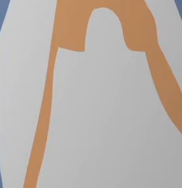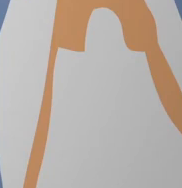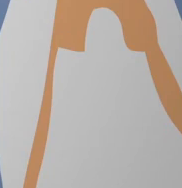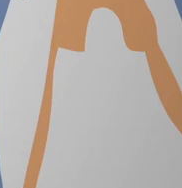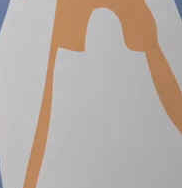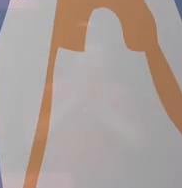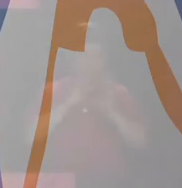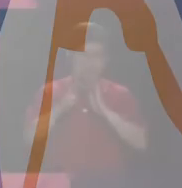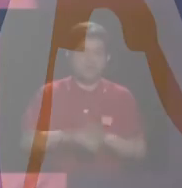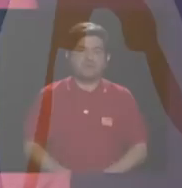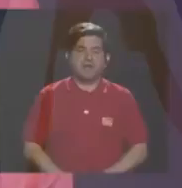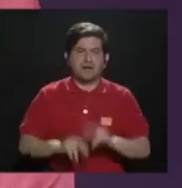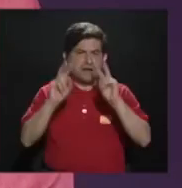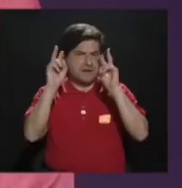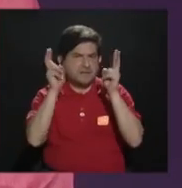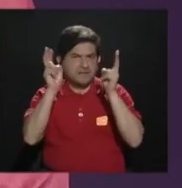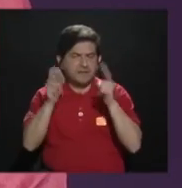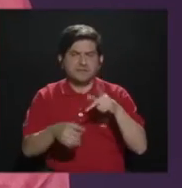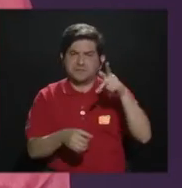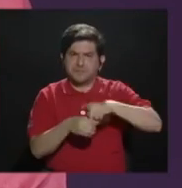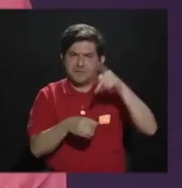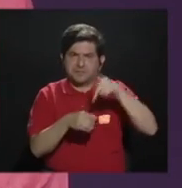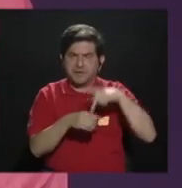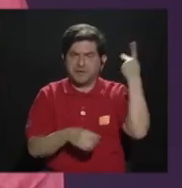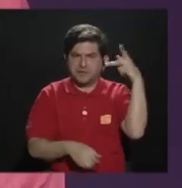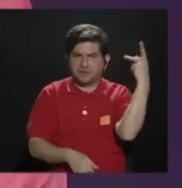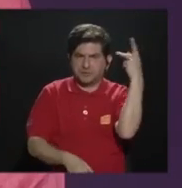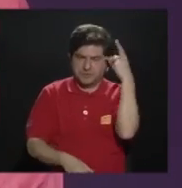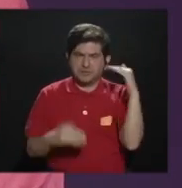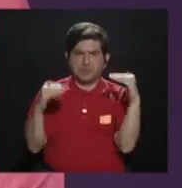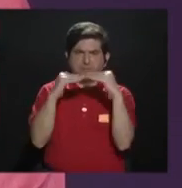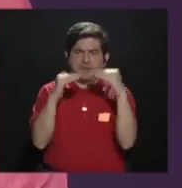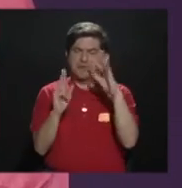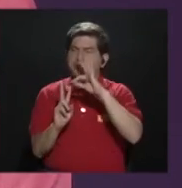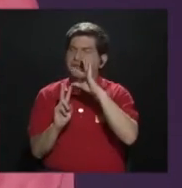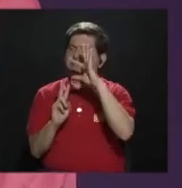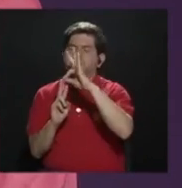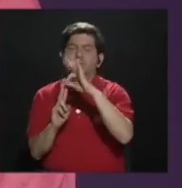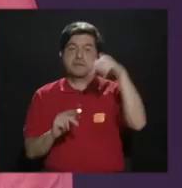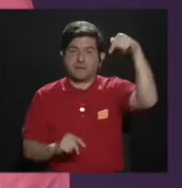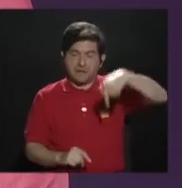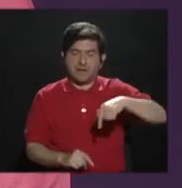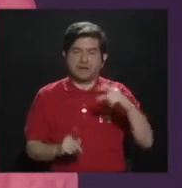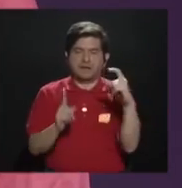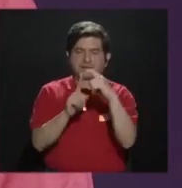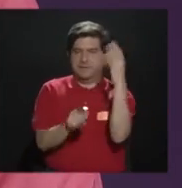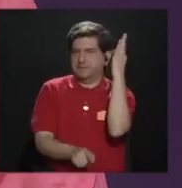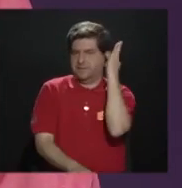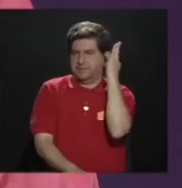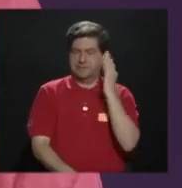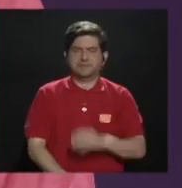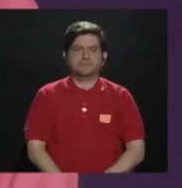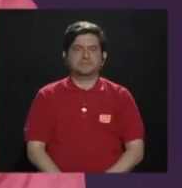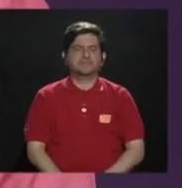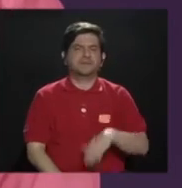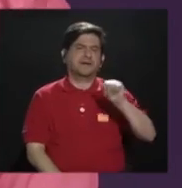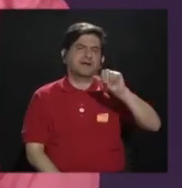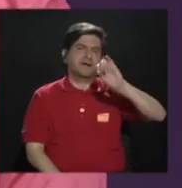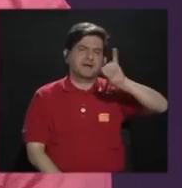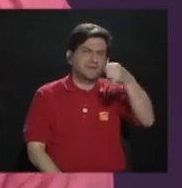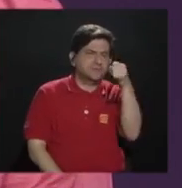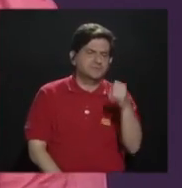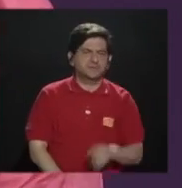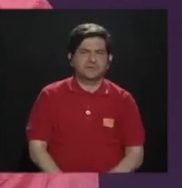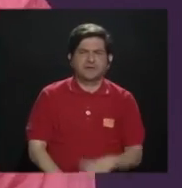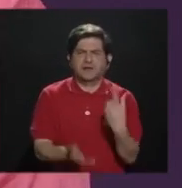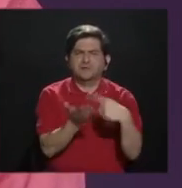Continuamos hablando sobre la temática de participación política, paridad y equidad acá en Palabra de Mujer. Ana Josefina,